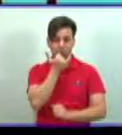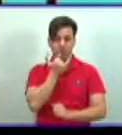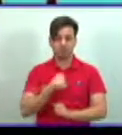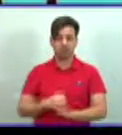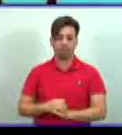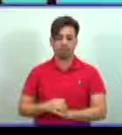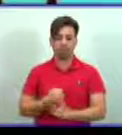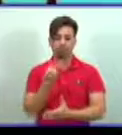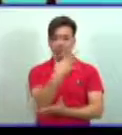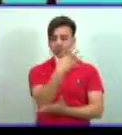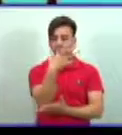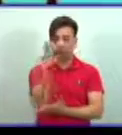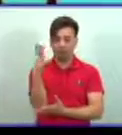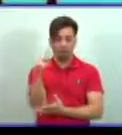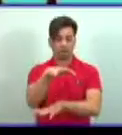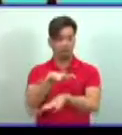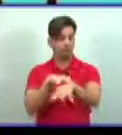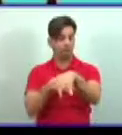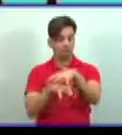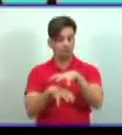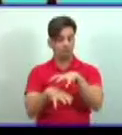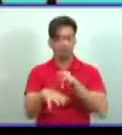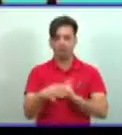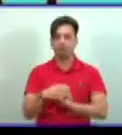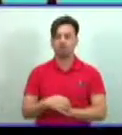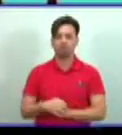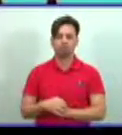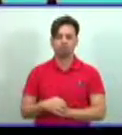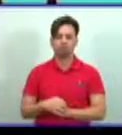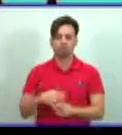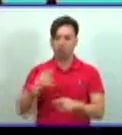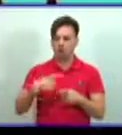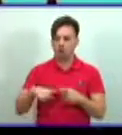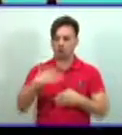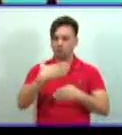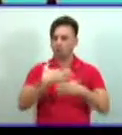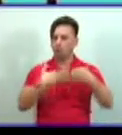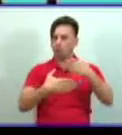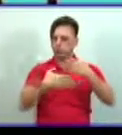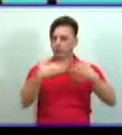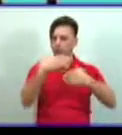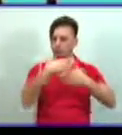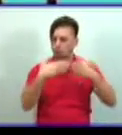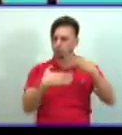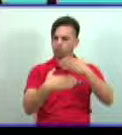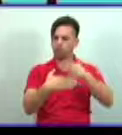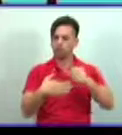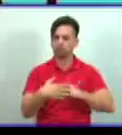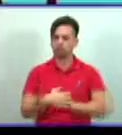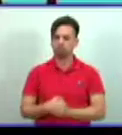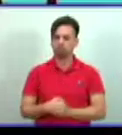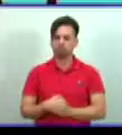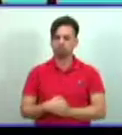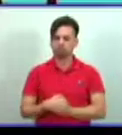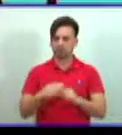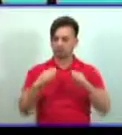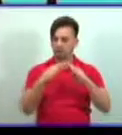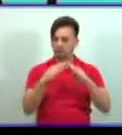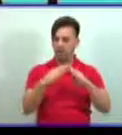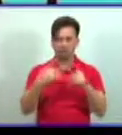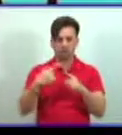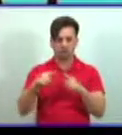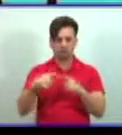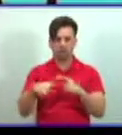incluso para las construcciones que los propios seres humanos hemos fabricado sobre la superficie de nuestro planeta.